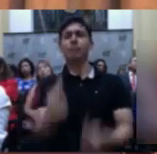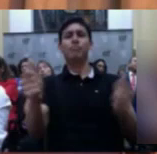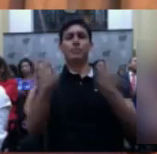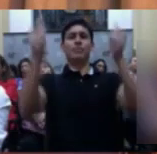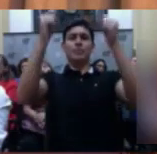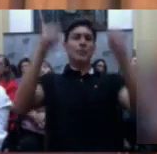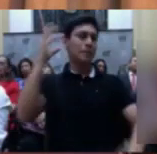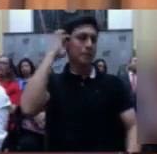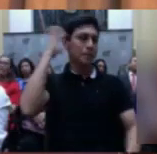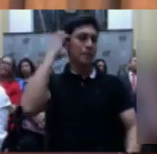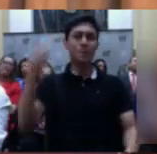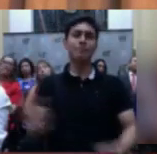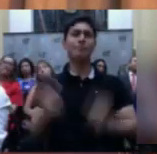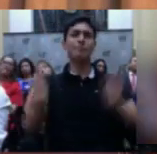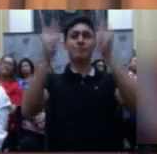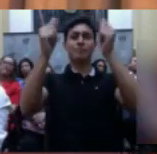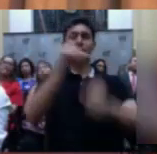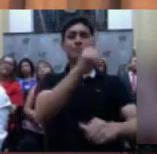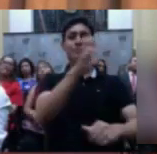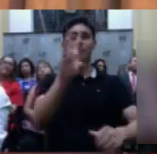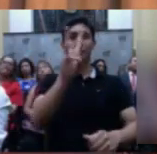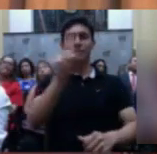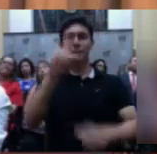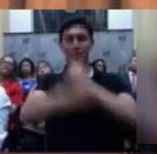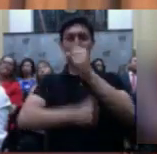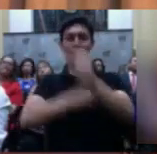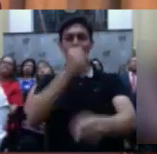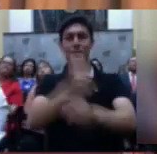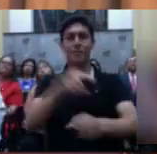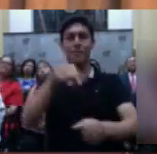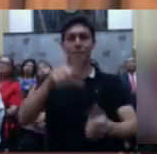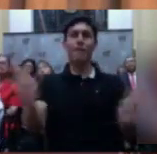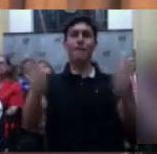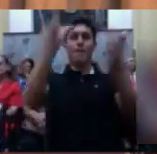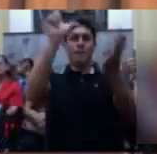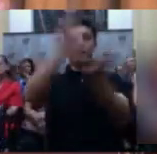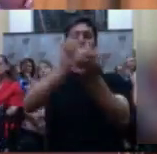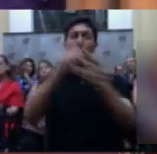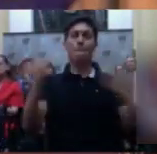viva Miraflores, que viva Lima y que viva el Perú. Muchas gracias.